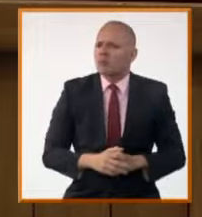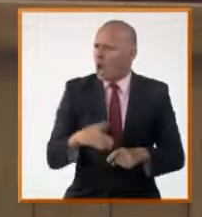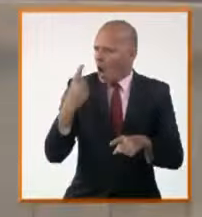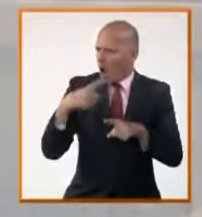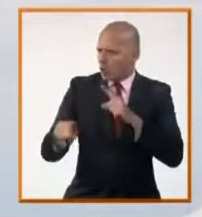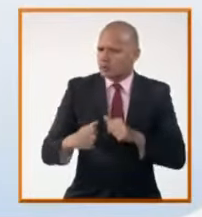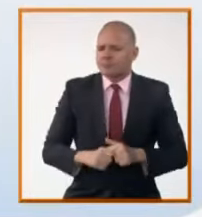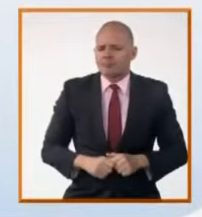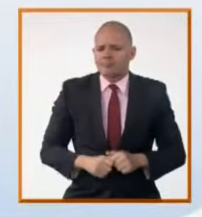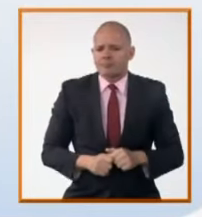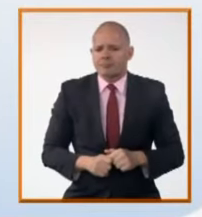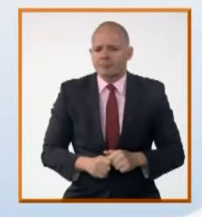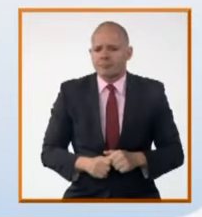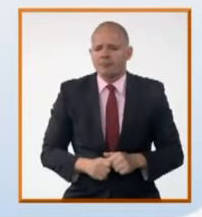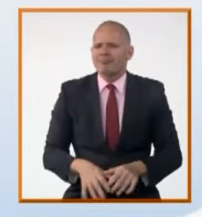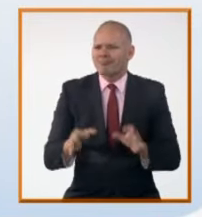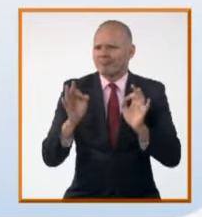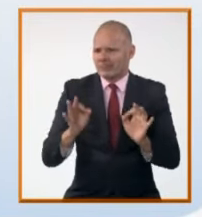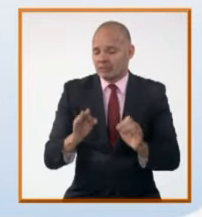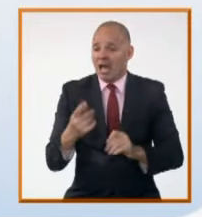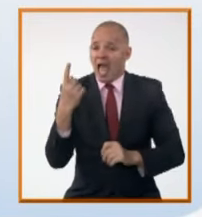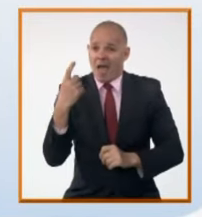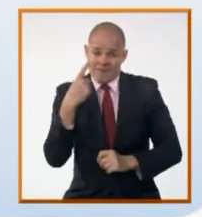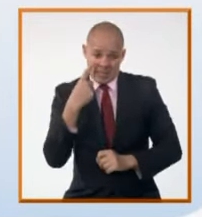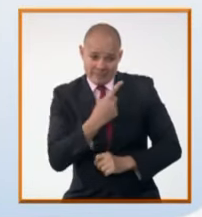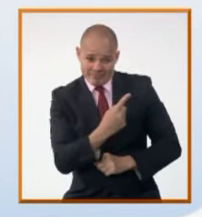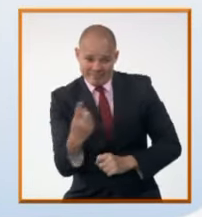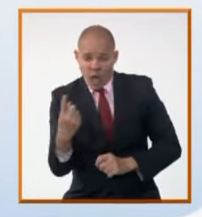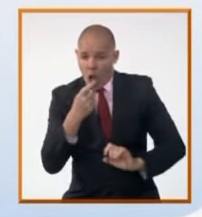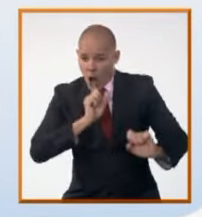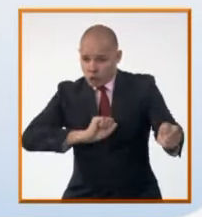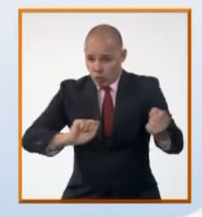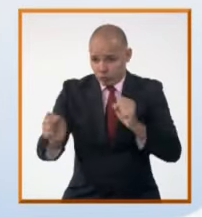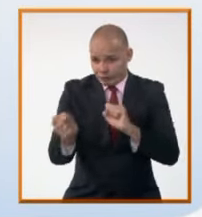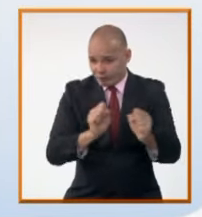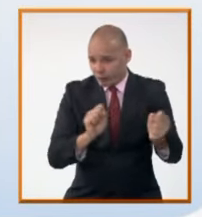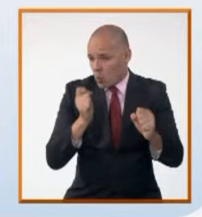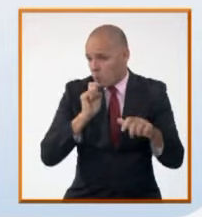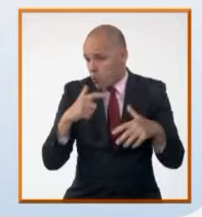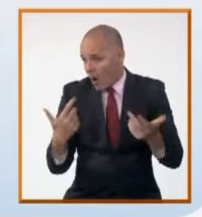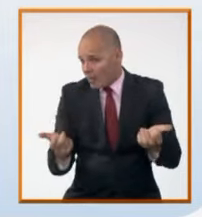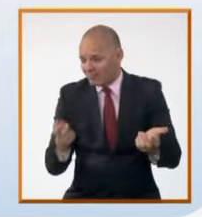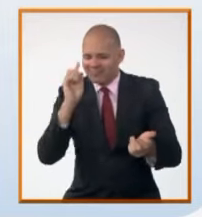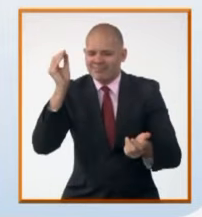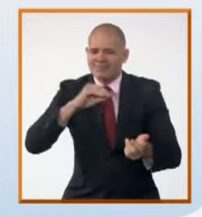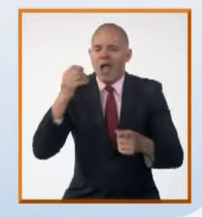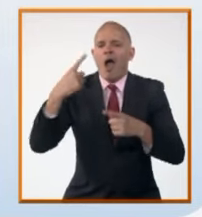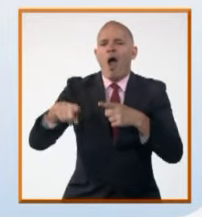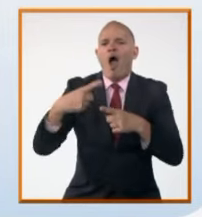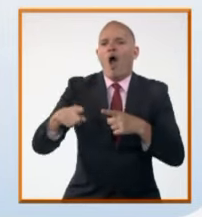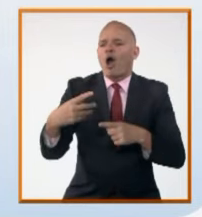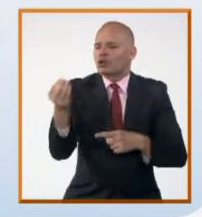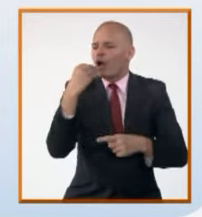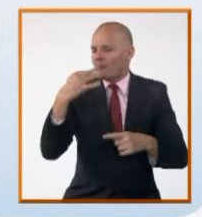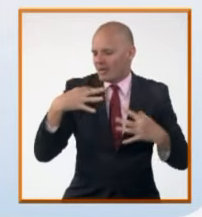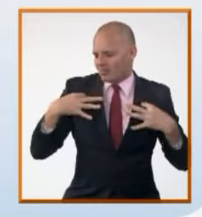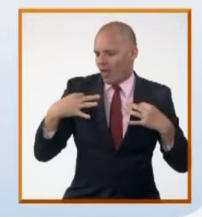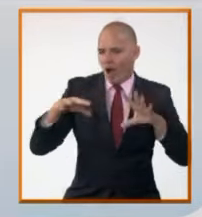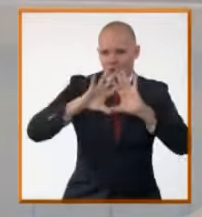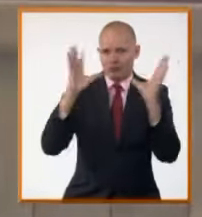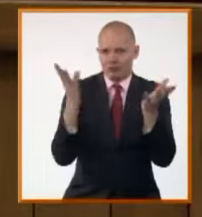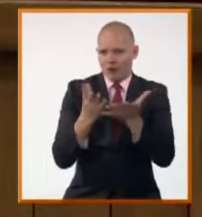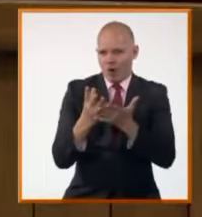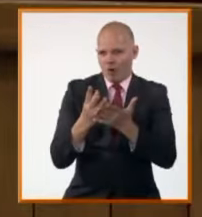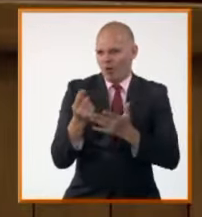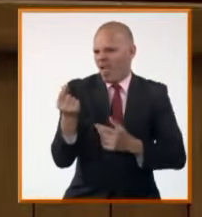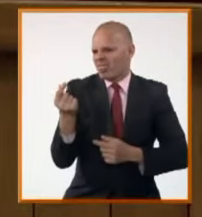de regulación y control directos e indirectos de los precios mayoristas y minoristas, una de las cuestiones que más